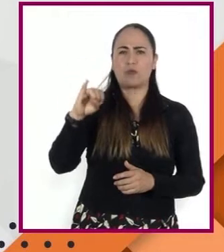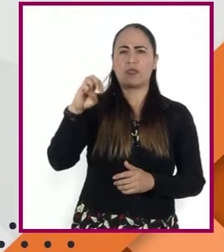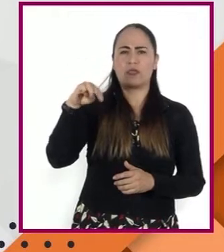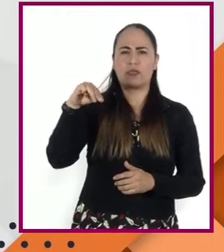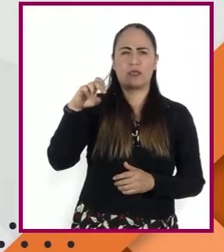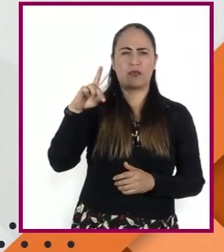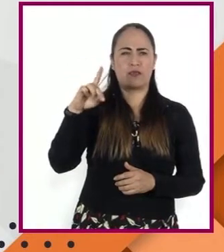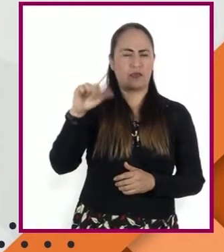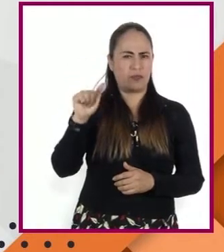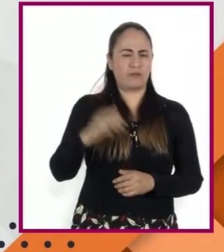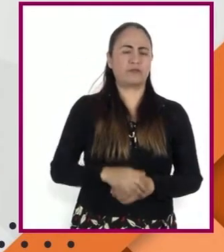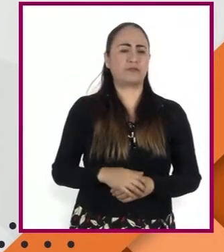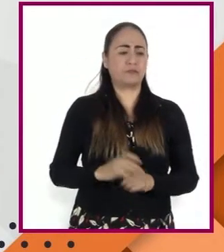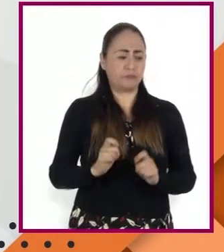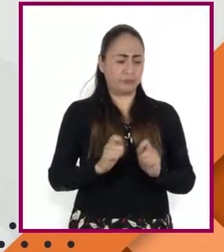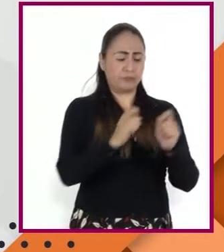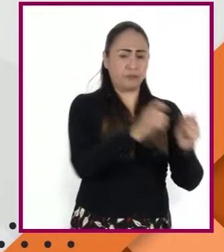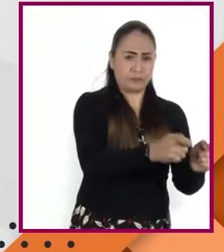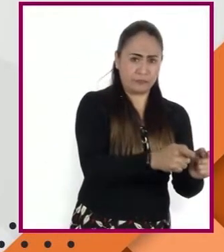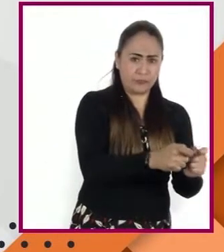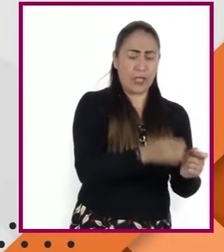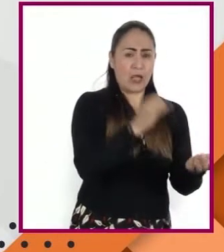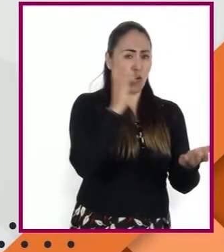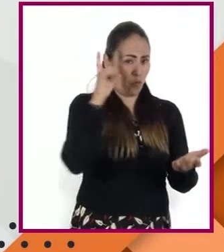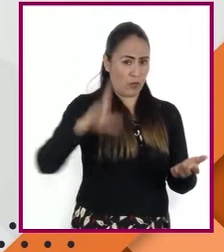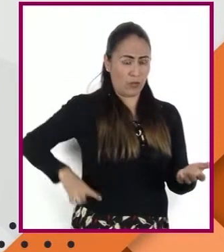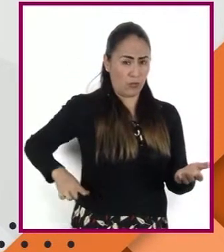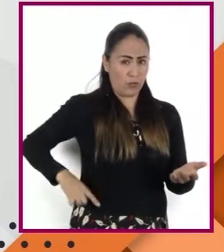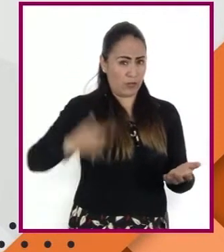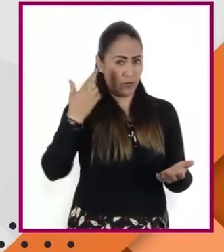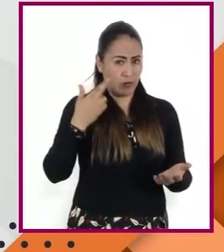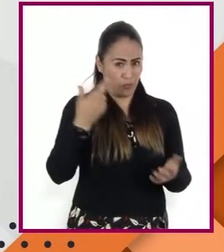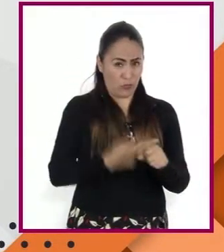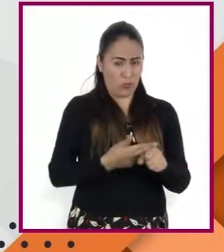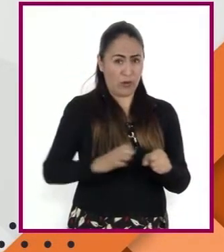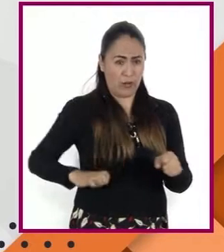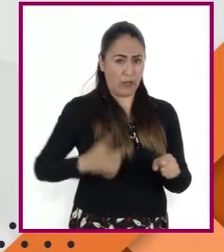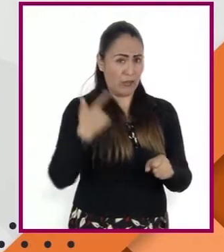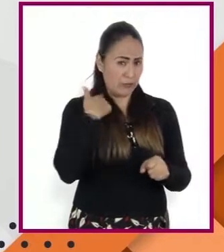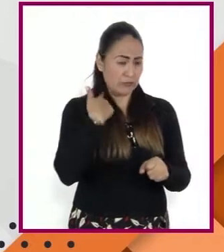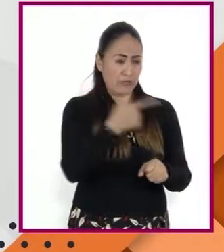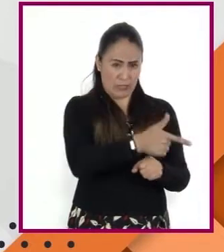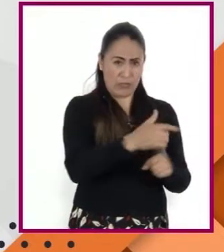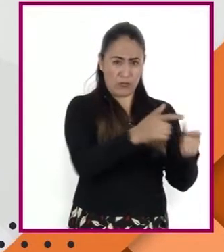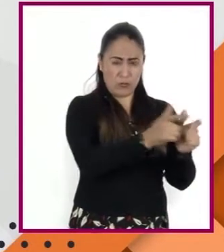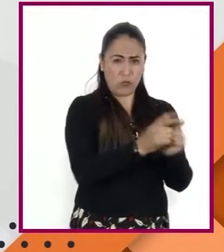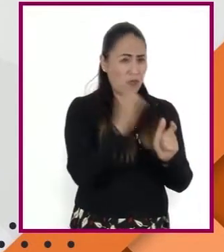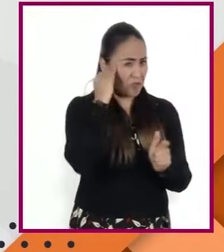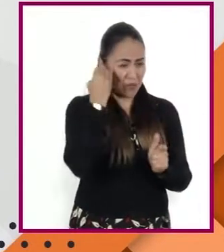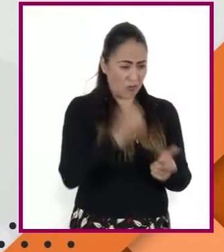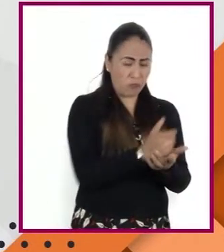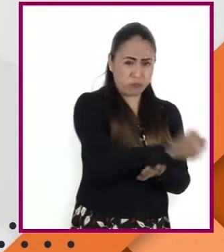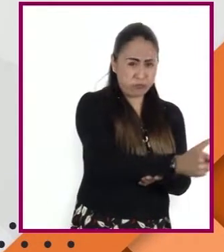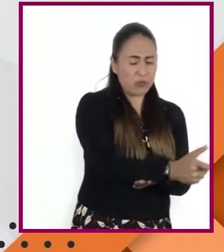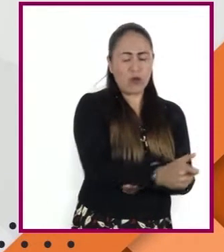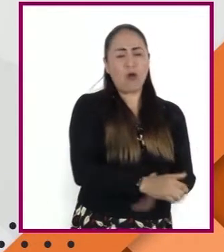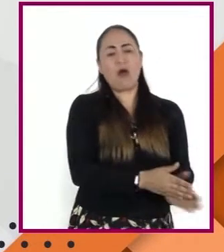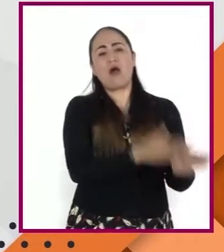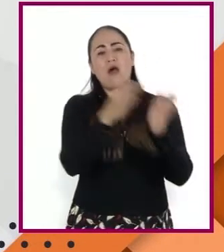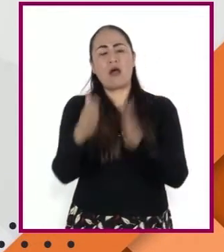Tenochtitlan. El resultado fue el surgimiento de un sistema de dominio sobre los antiguos señoríos